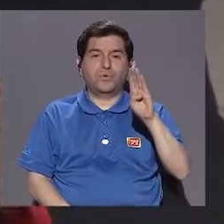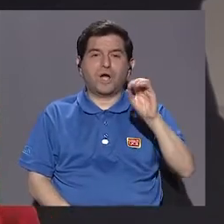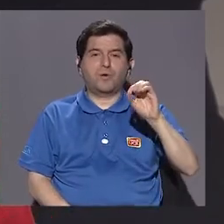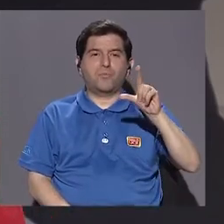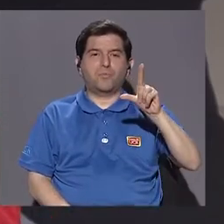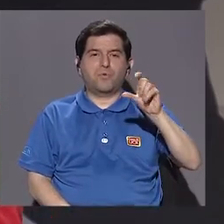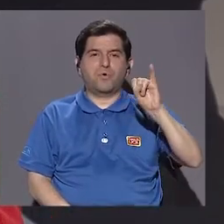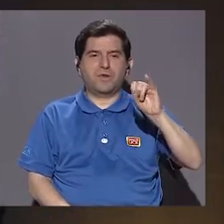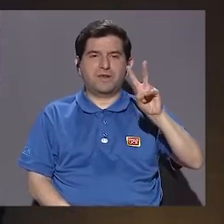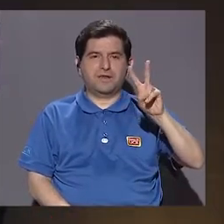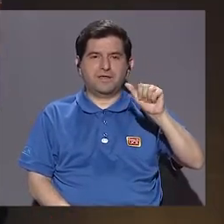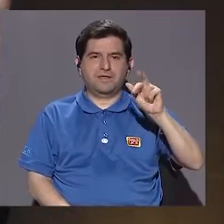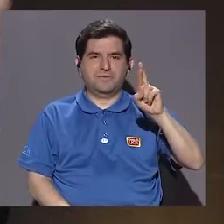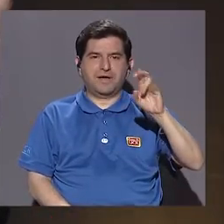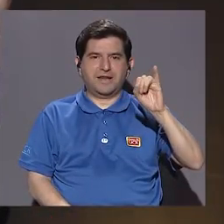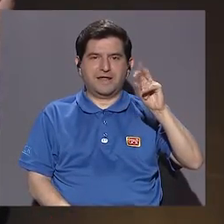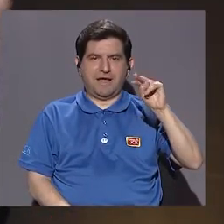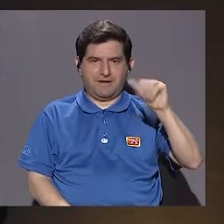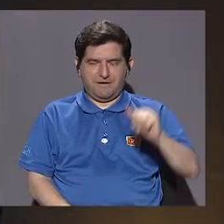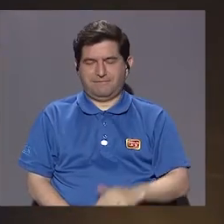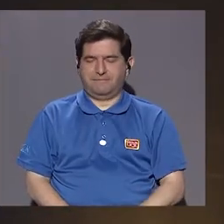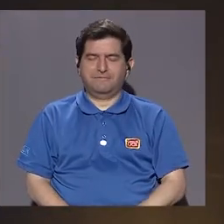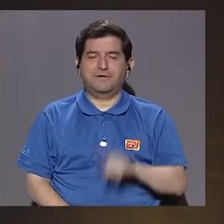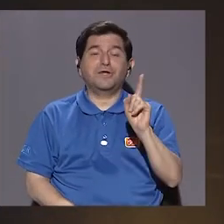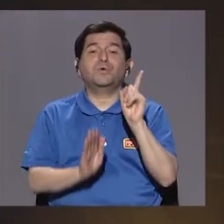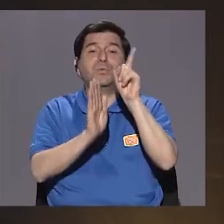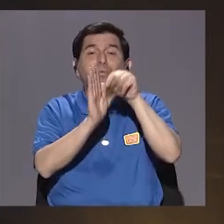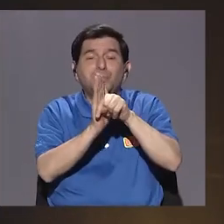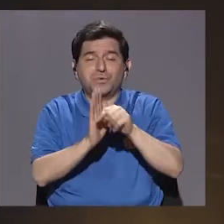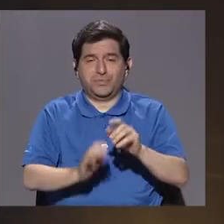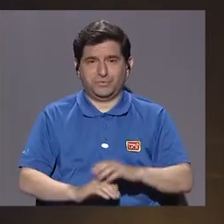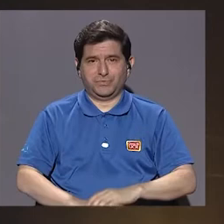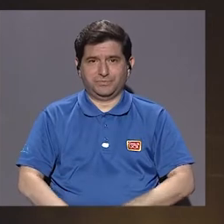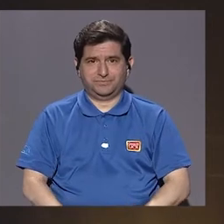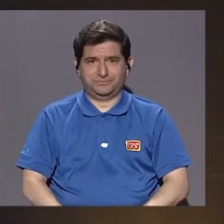discursos de memoria de bolívar nos queda un minuto